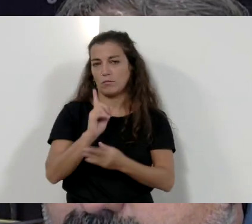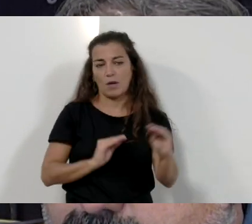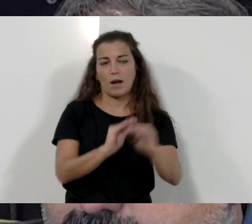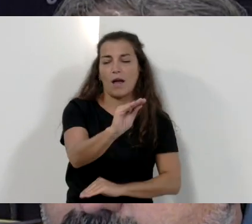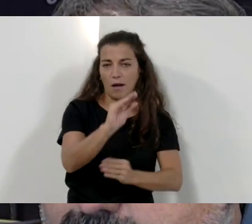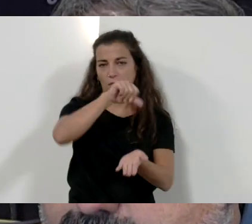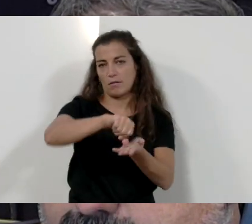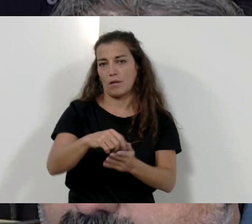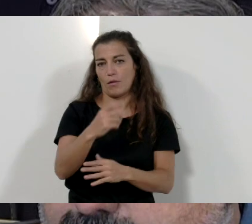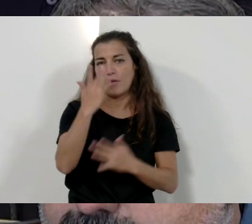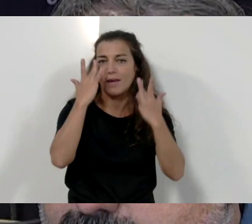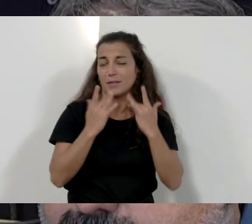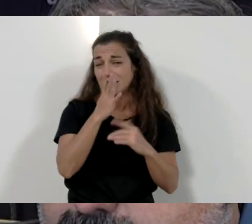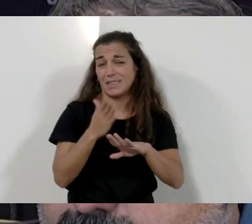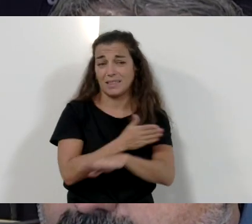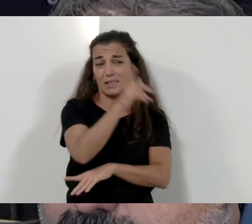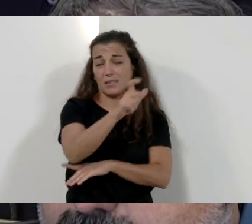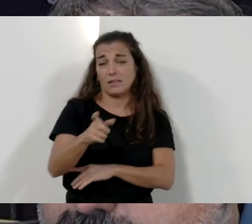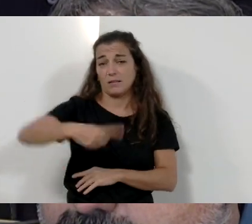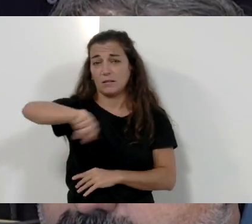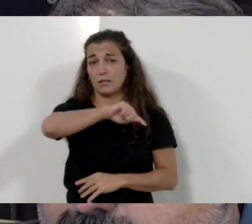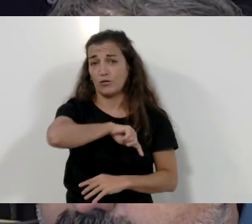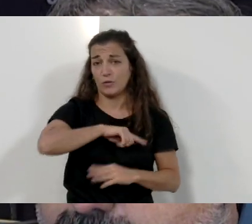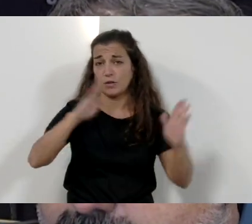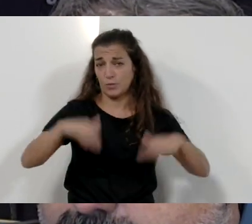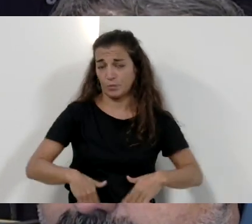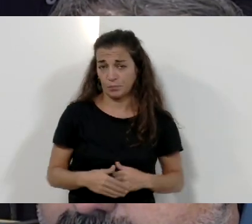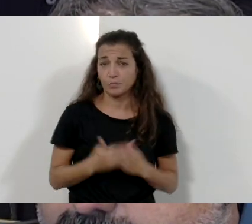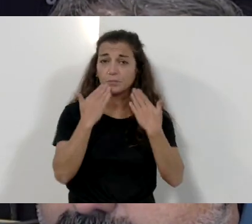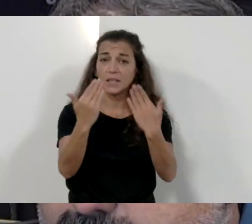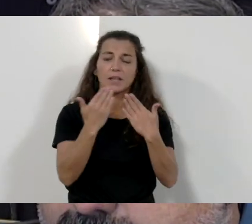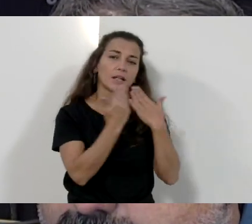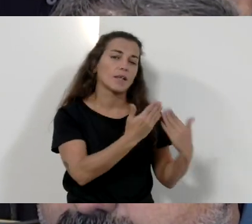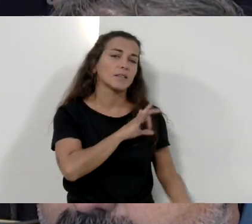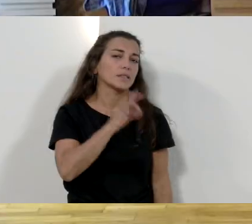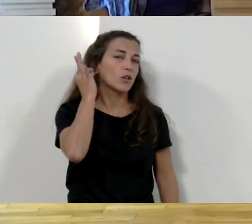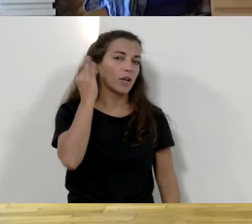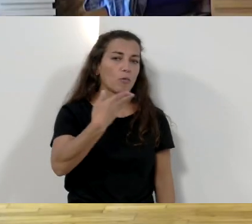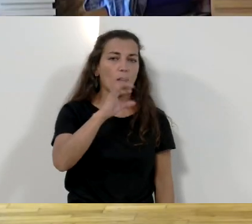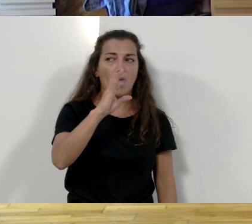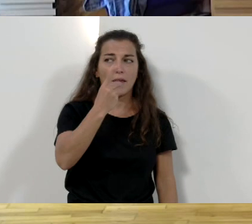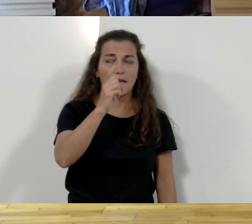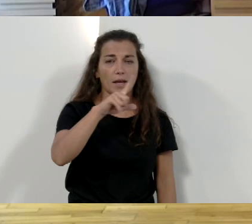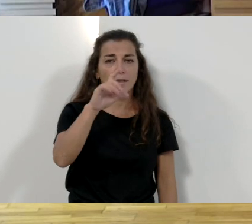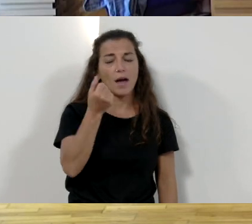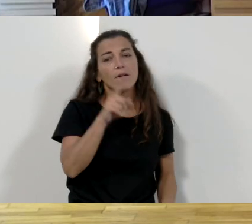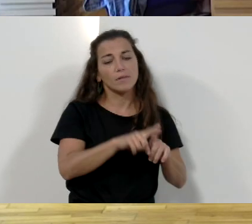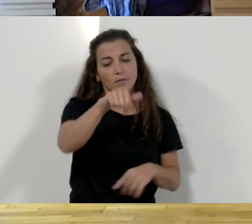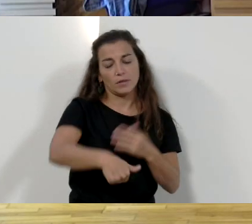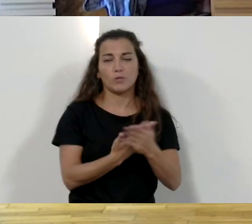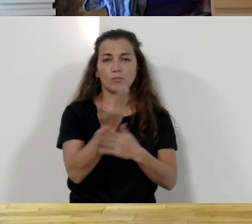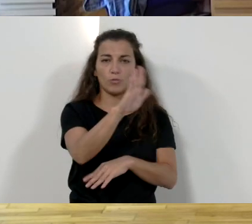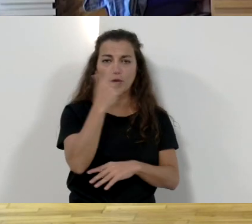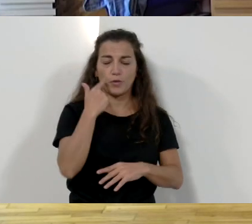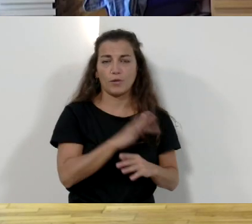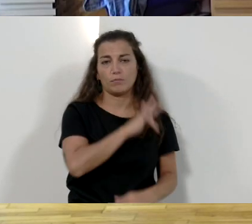nosotros tampoco como ciudadanos nos implicamos en ello. Muchas gracias. Gracias, señora Boadilla. Pues tiene la palabra para cerrar esta moción la señora